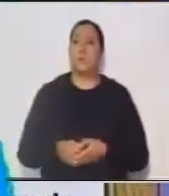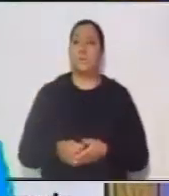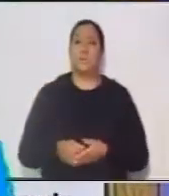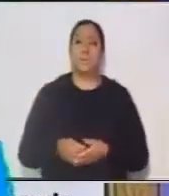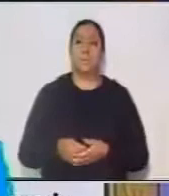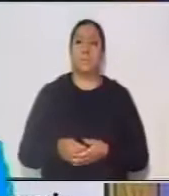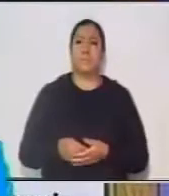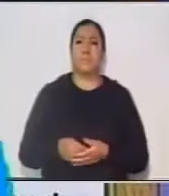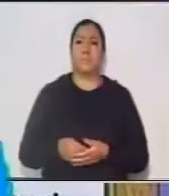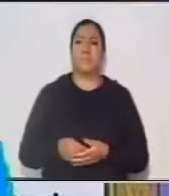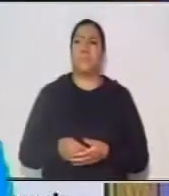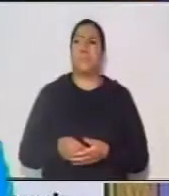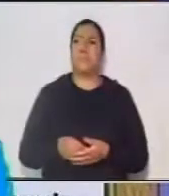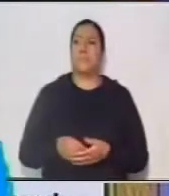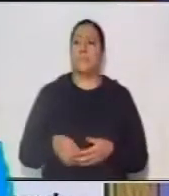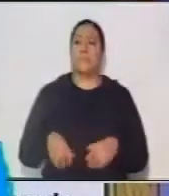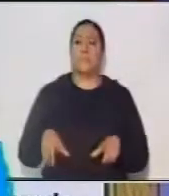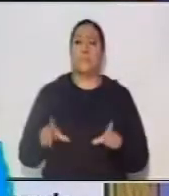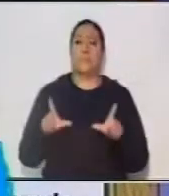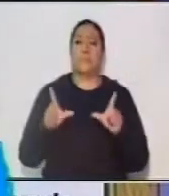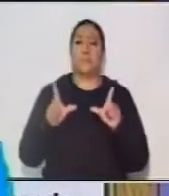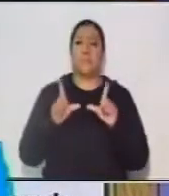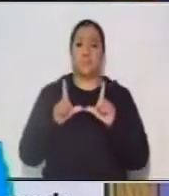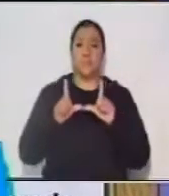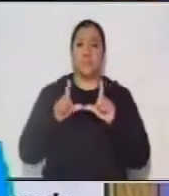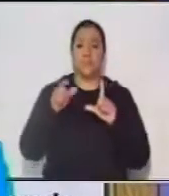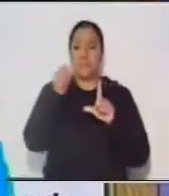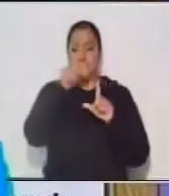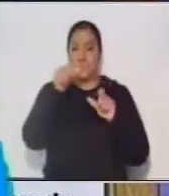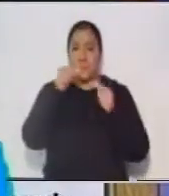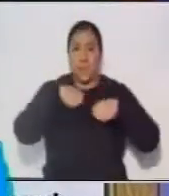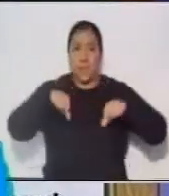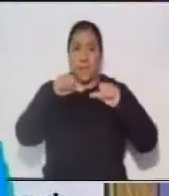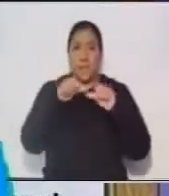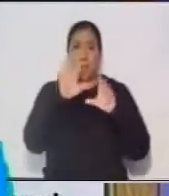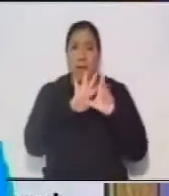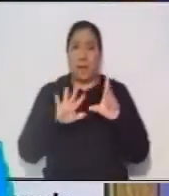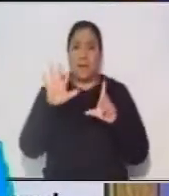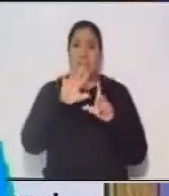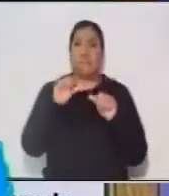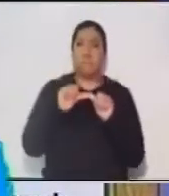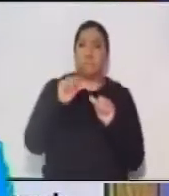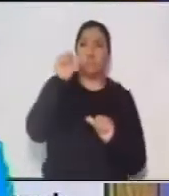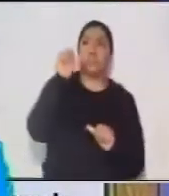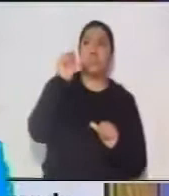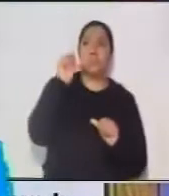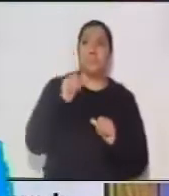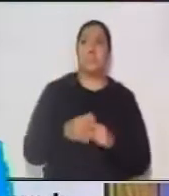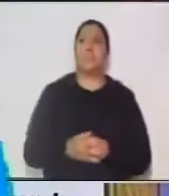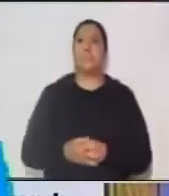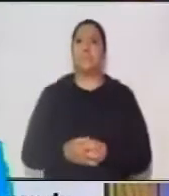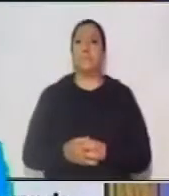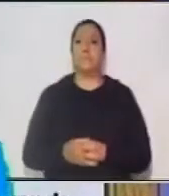partes de su área podemos calcular su altura.